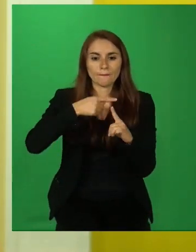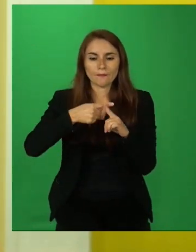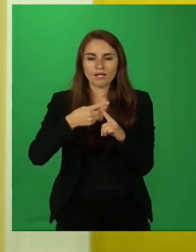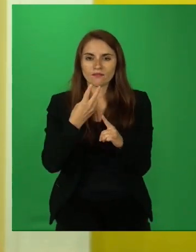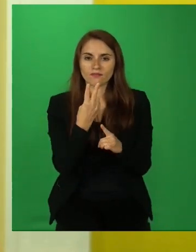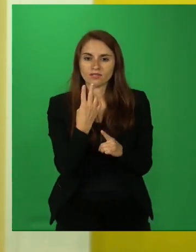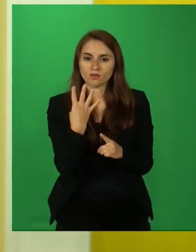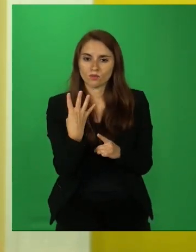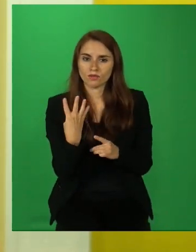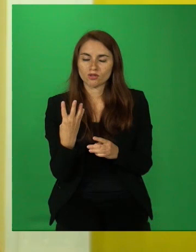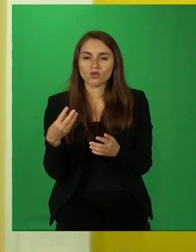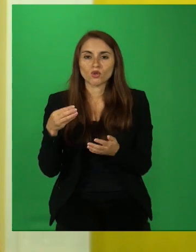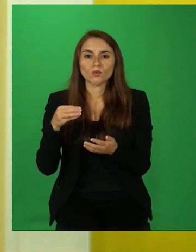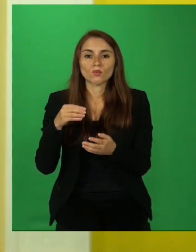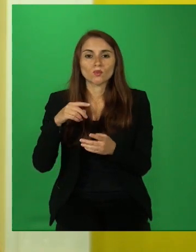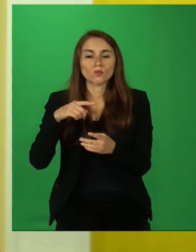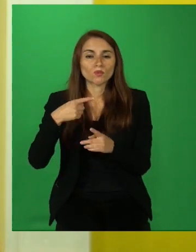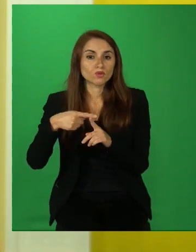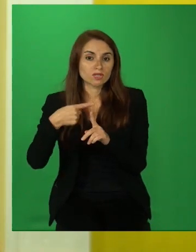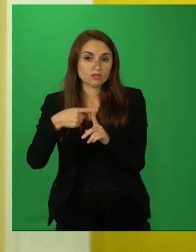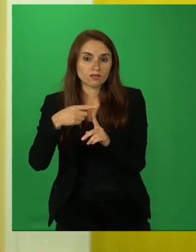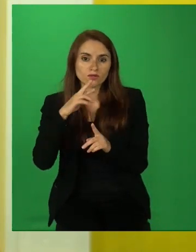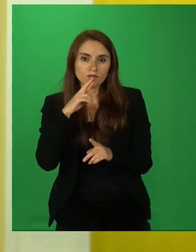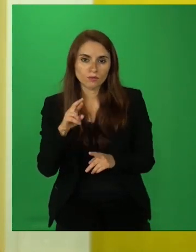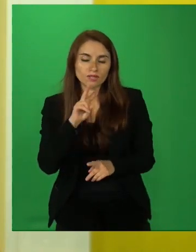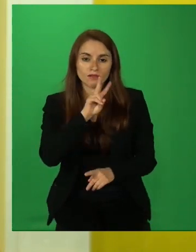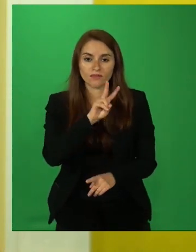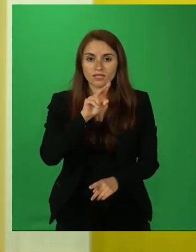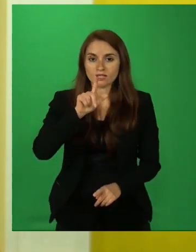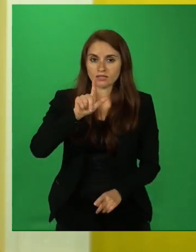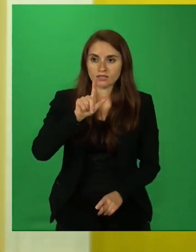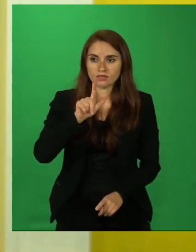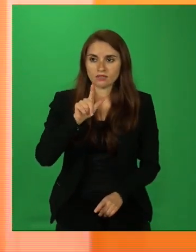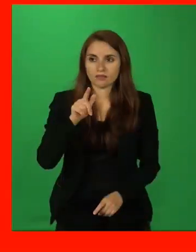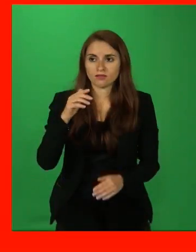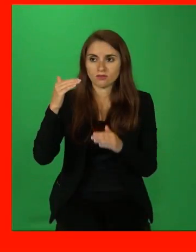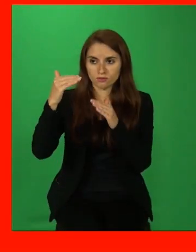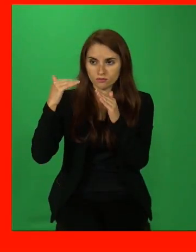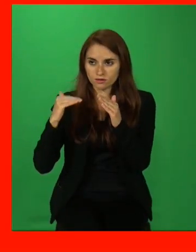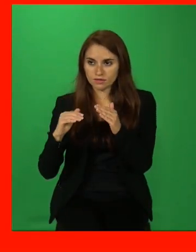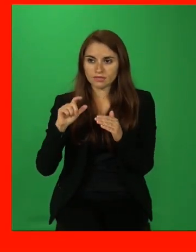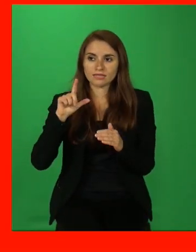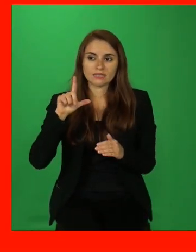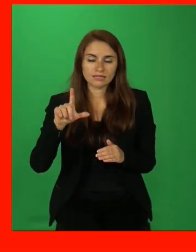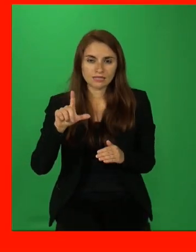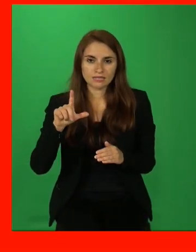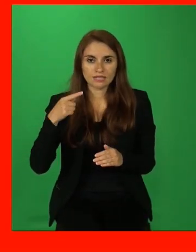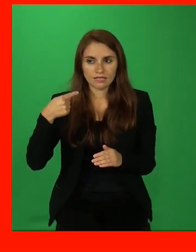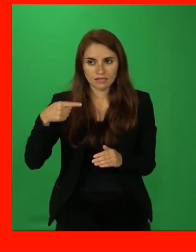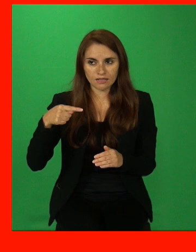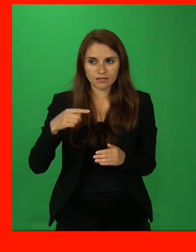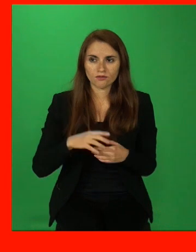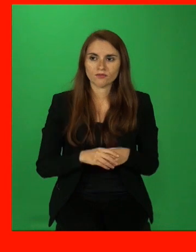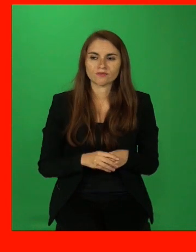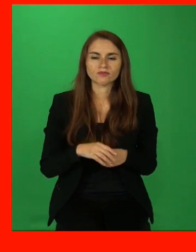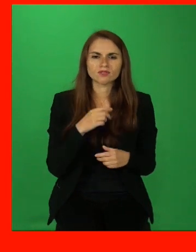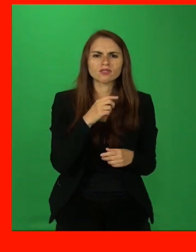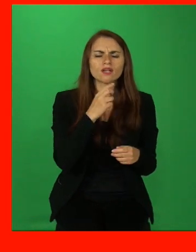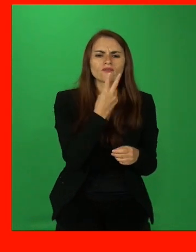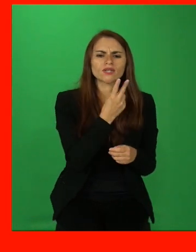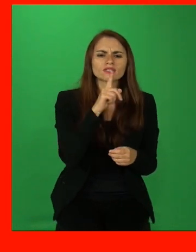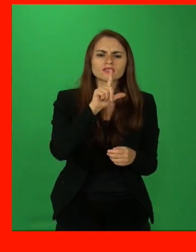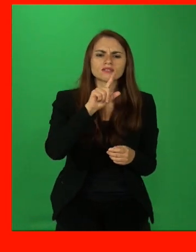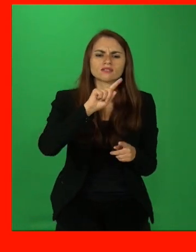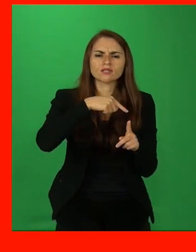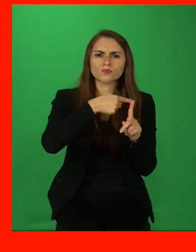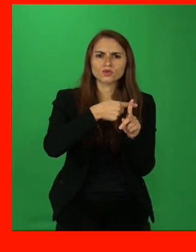27 y más no es cierto en este caso tenemos que bajar el 70 ordenaditos y 27